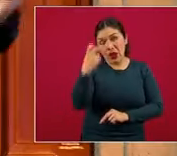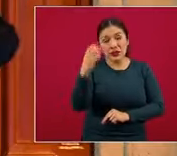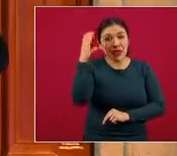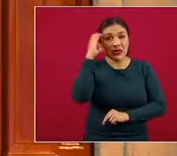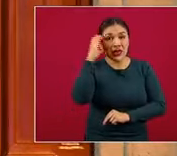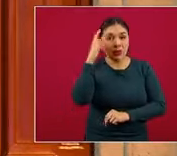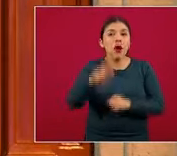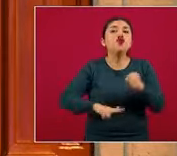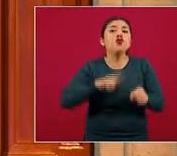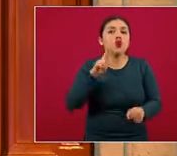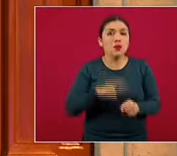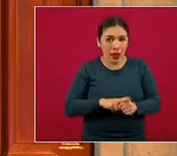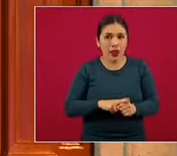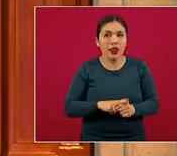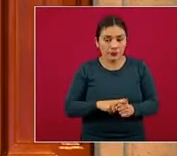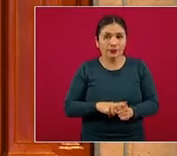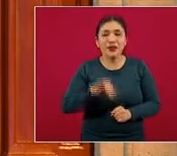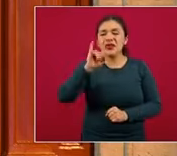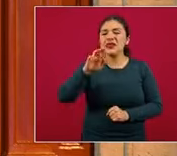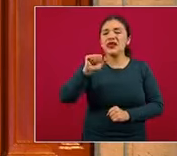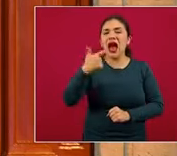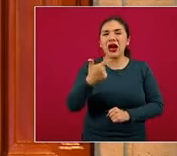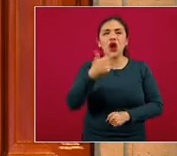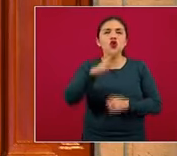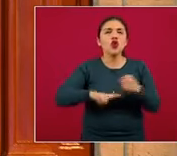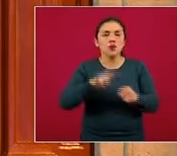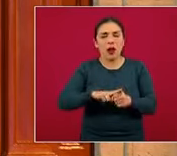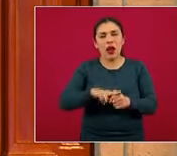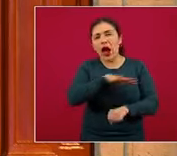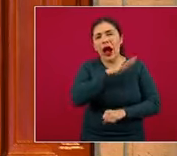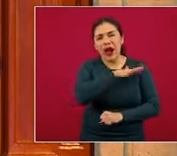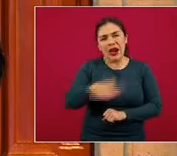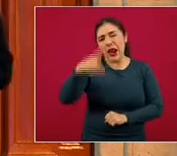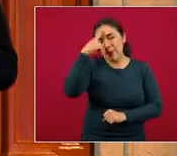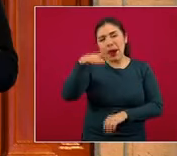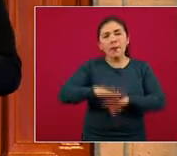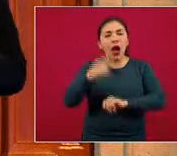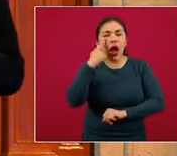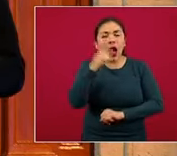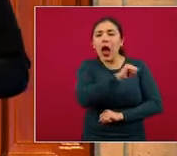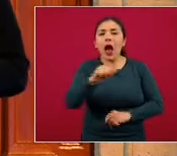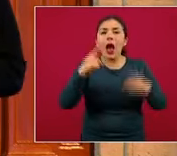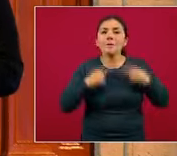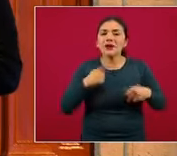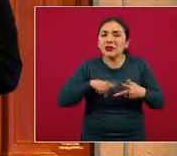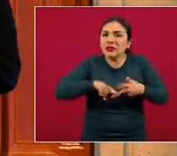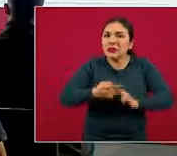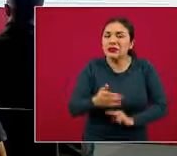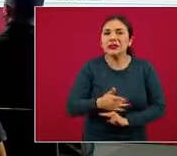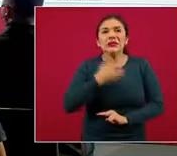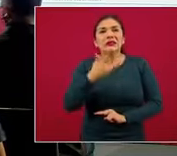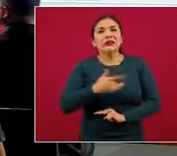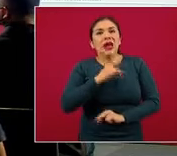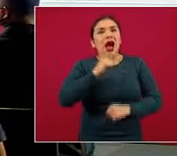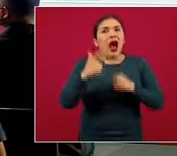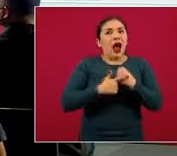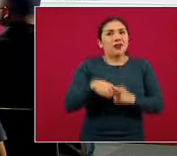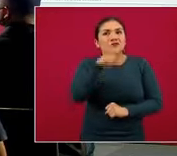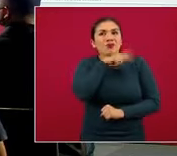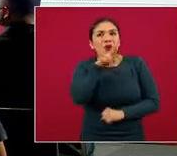camas generales, IRA generales, que se utilizan precisamente para los pacientes que empiezan a presentar signos de